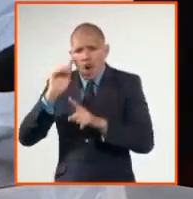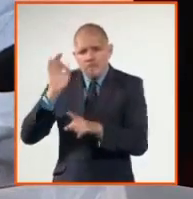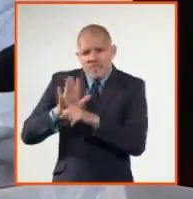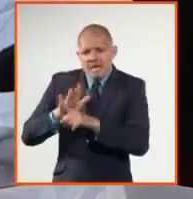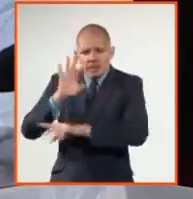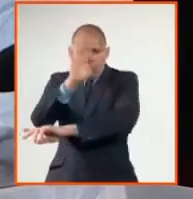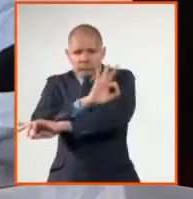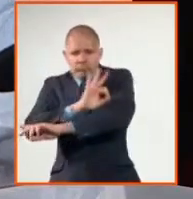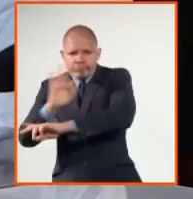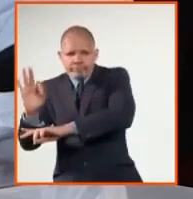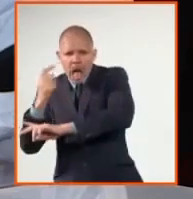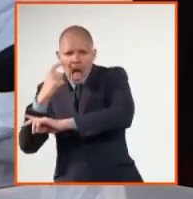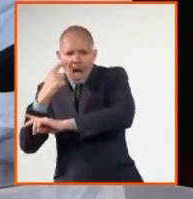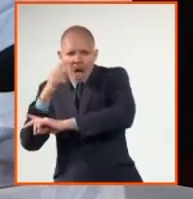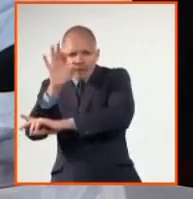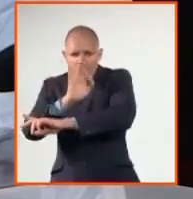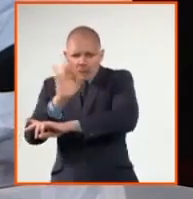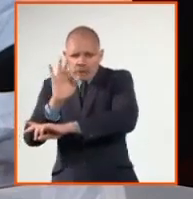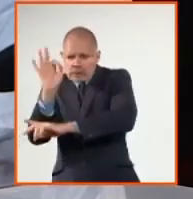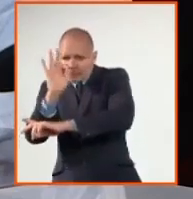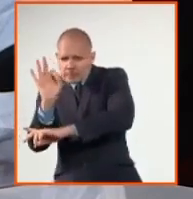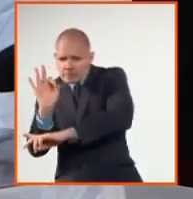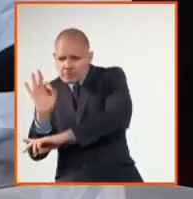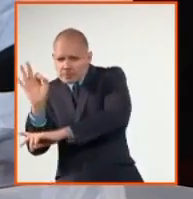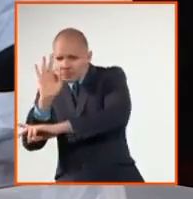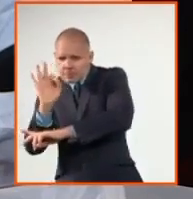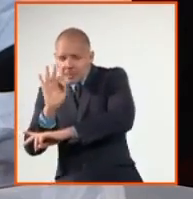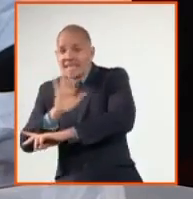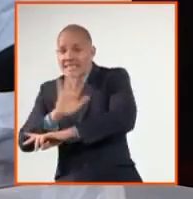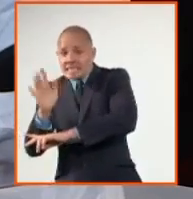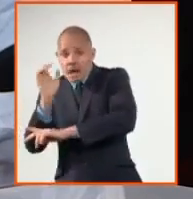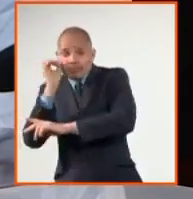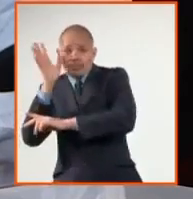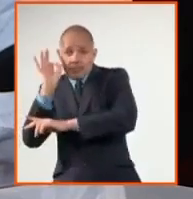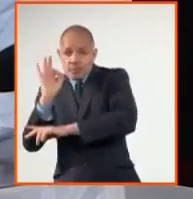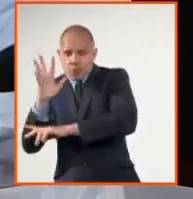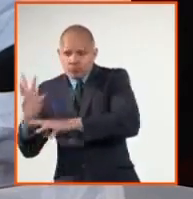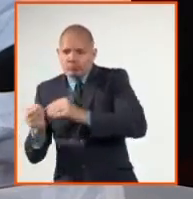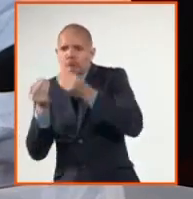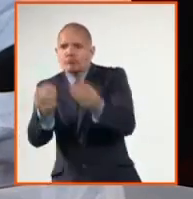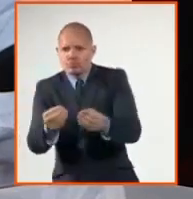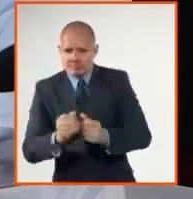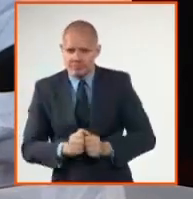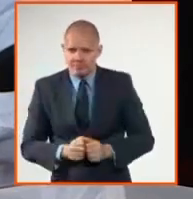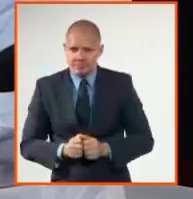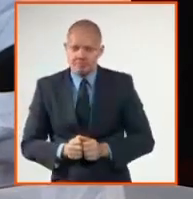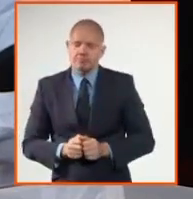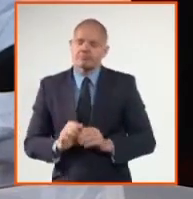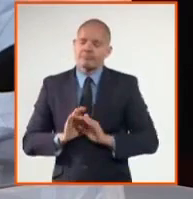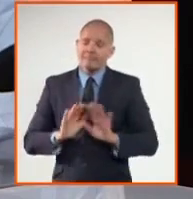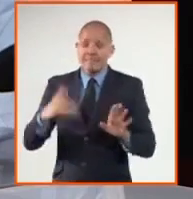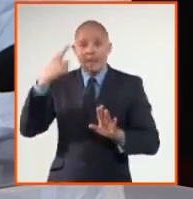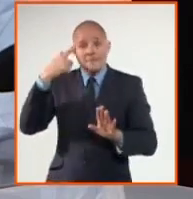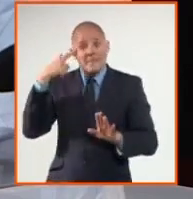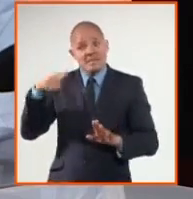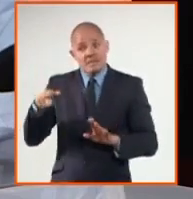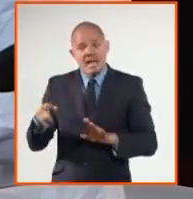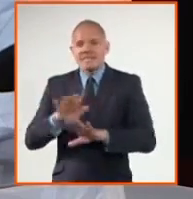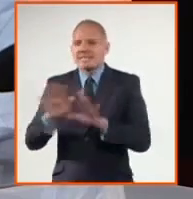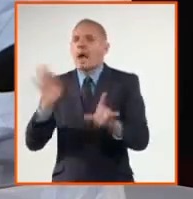que este bloque puede incorporarse a la generación lo antes posible